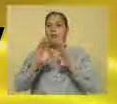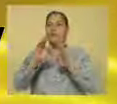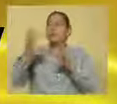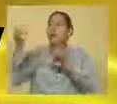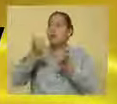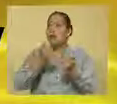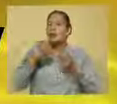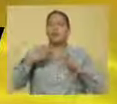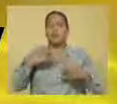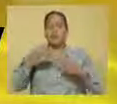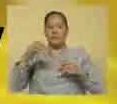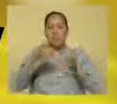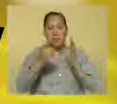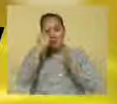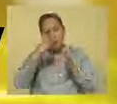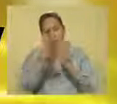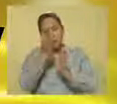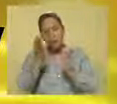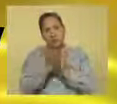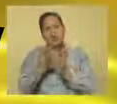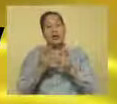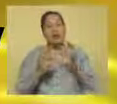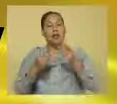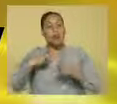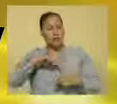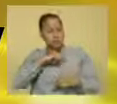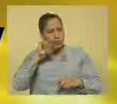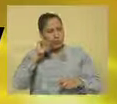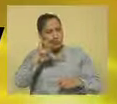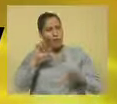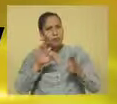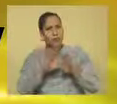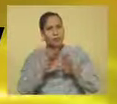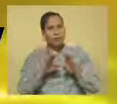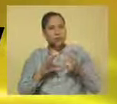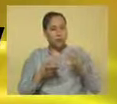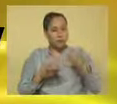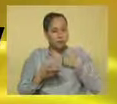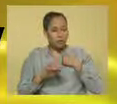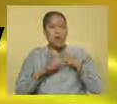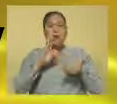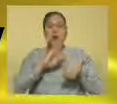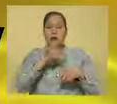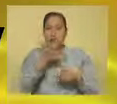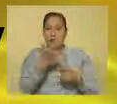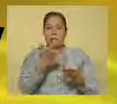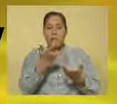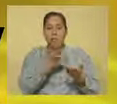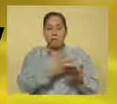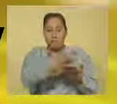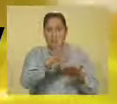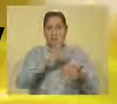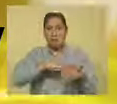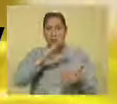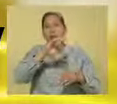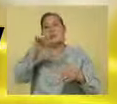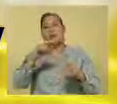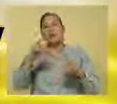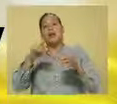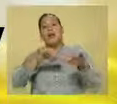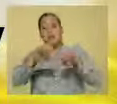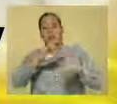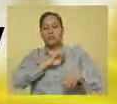la construcción y nosotros vemos que sería la forma de detonar más las inversiones. Después seguiría la inversión